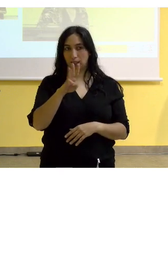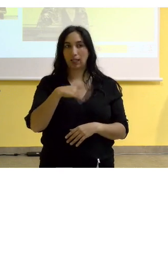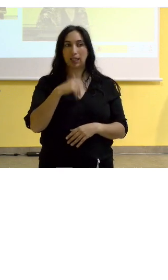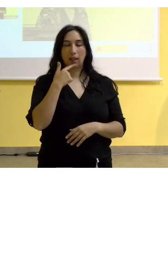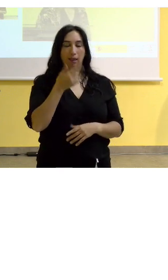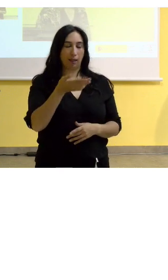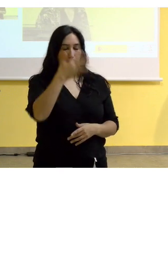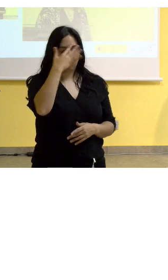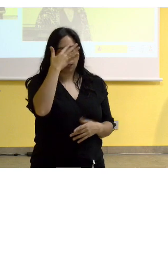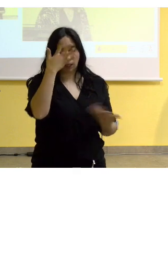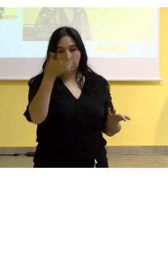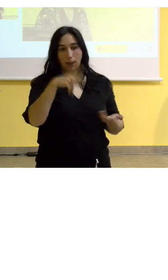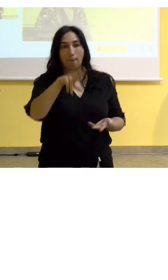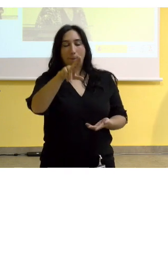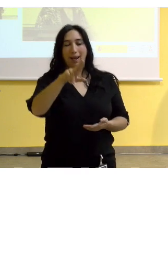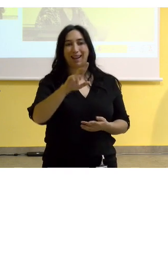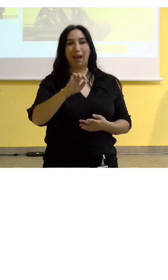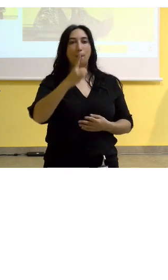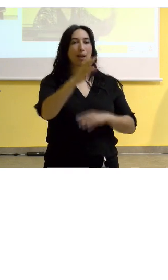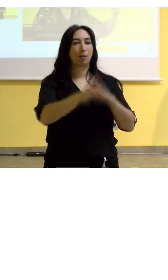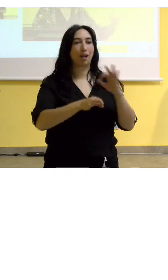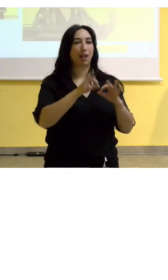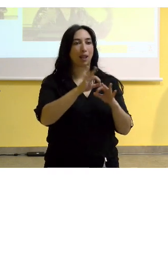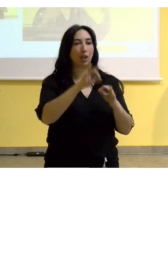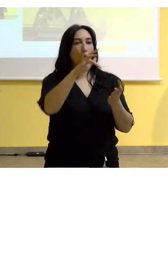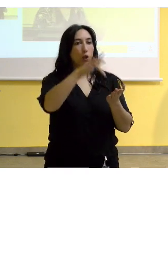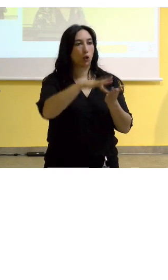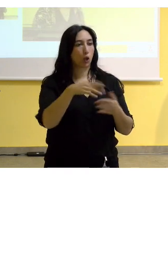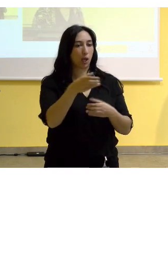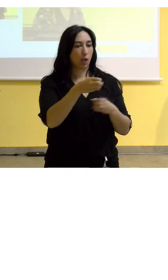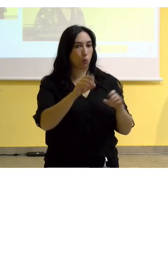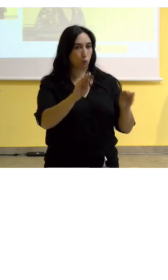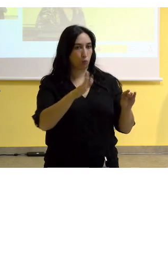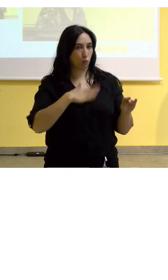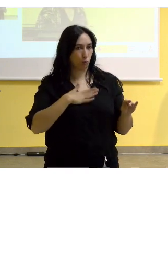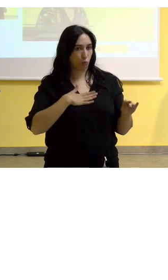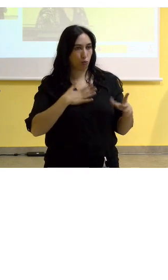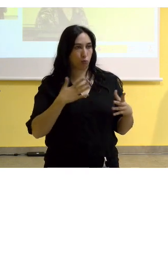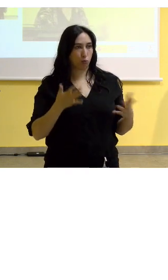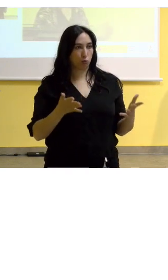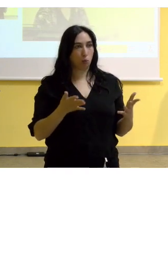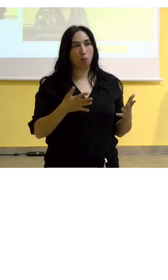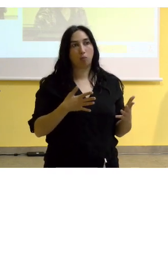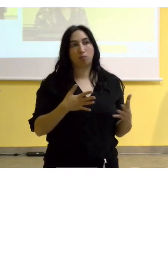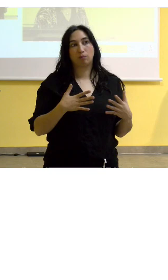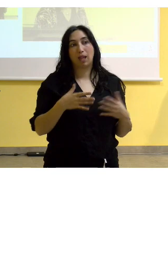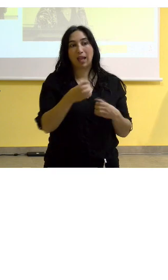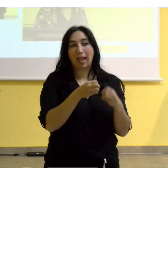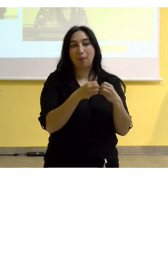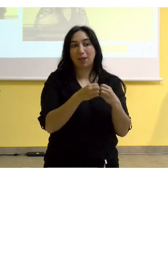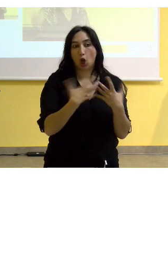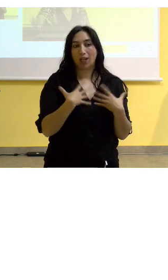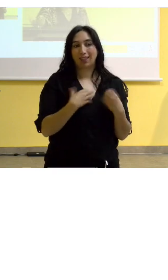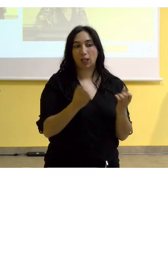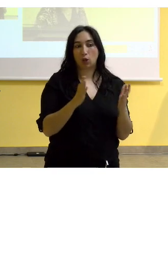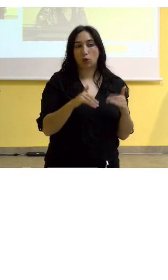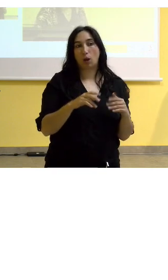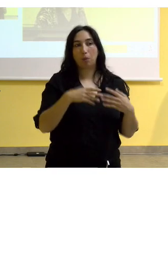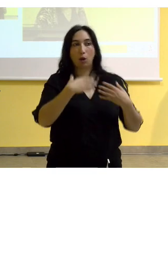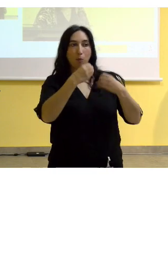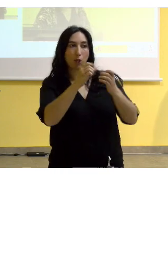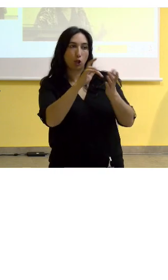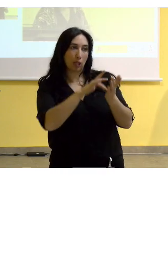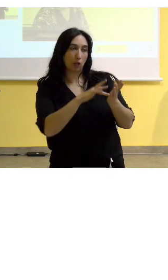explico, imaginaros que una pareja hace un primer ciclo con sus propios gametos, no tiene embriones sanos, pero sí que ha tenido biopsia y les